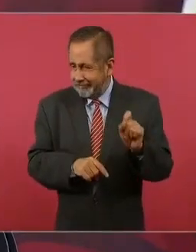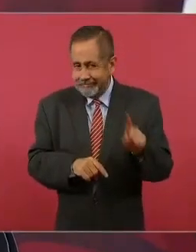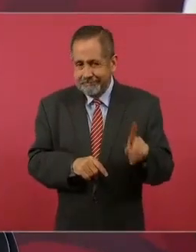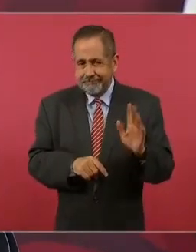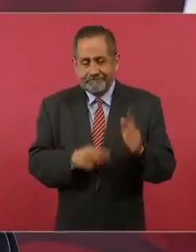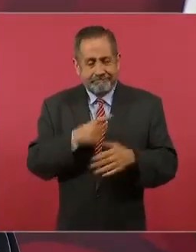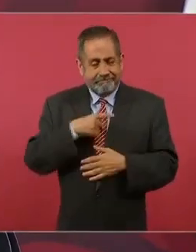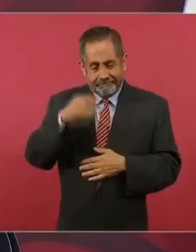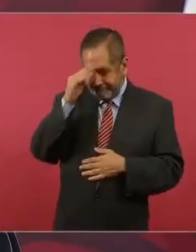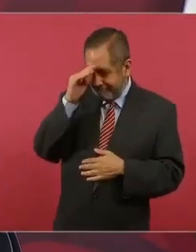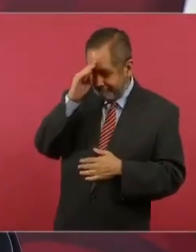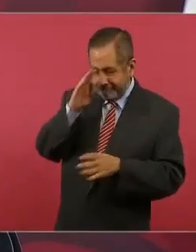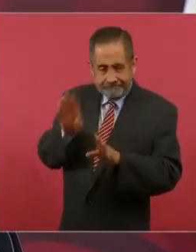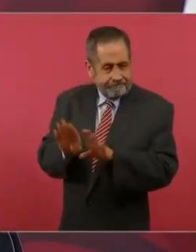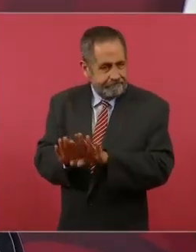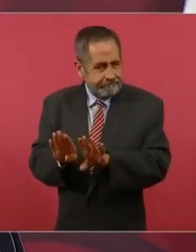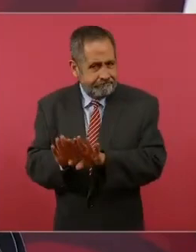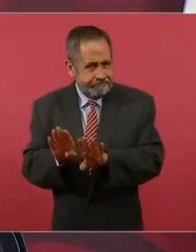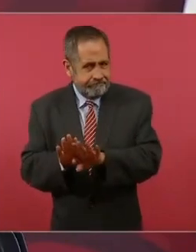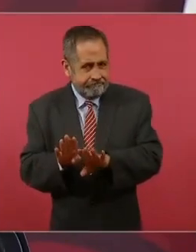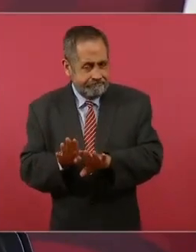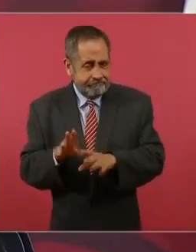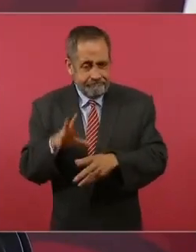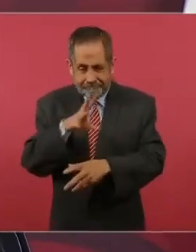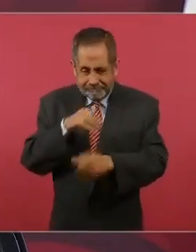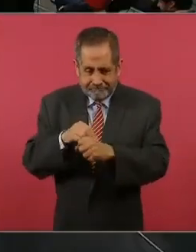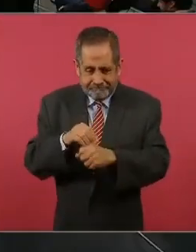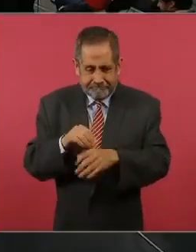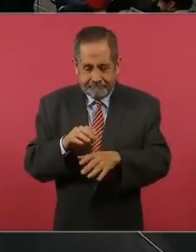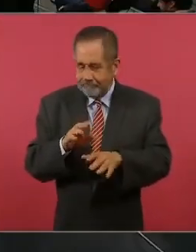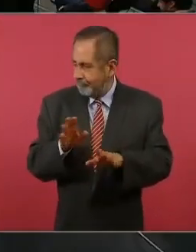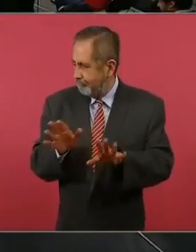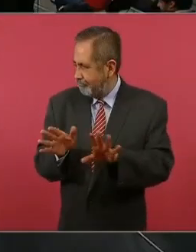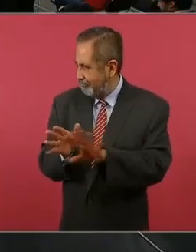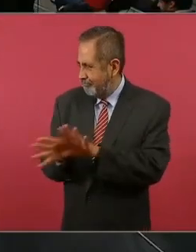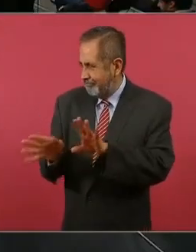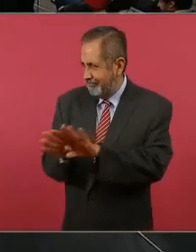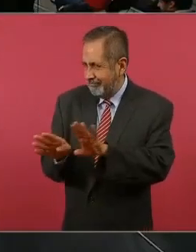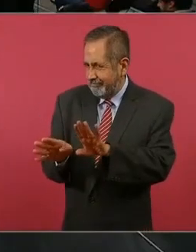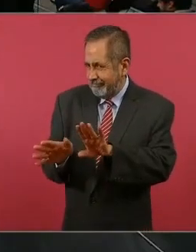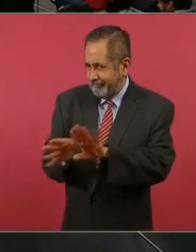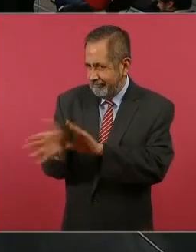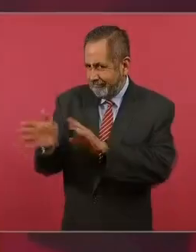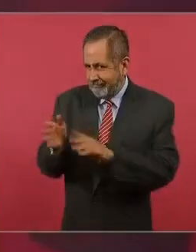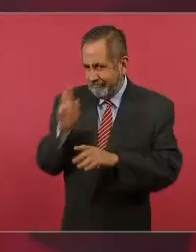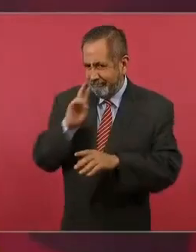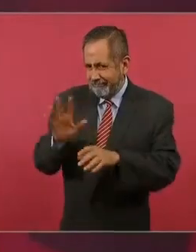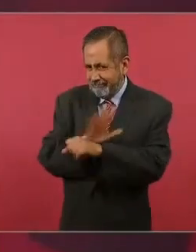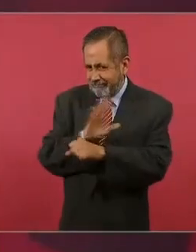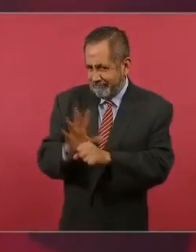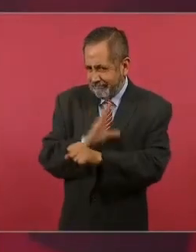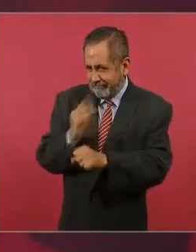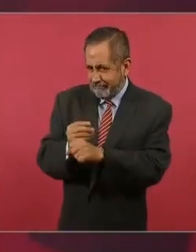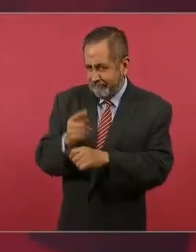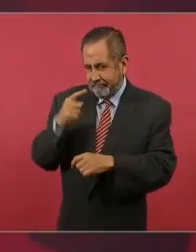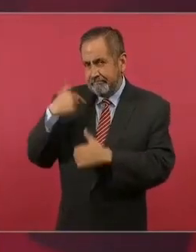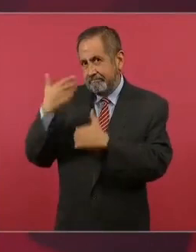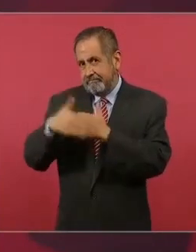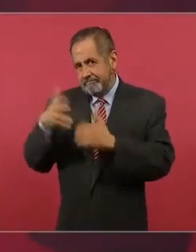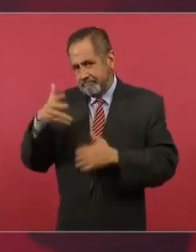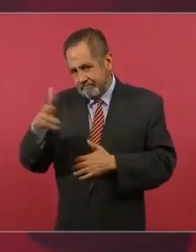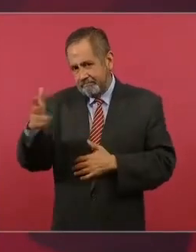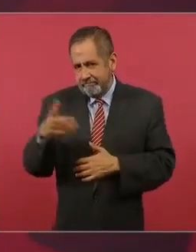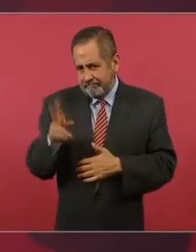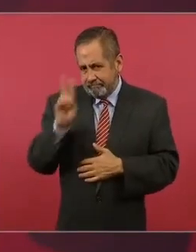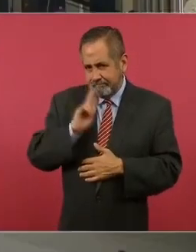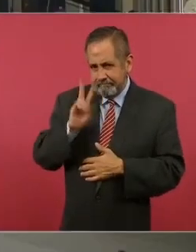hay que buscar la forma, aunque esa va a tener efectos más largos, de